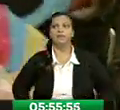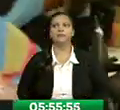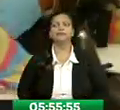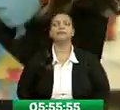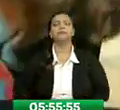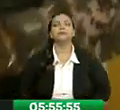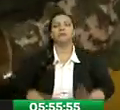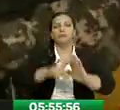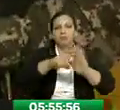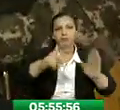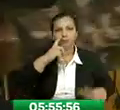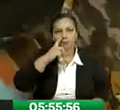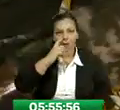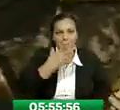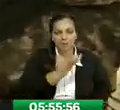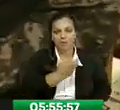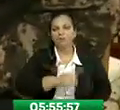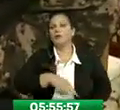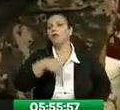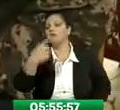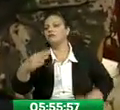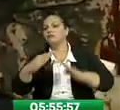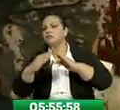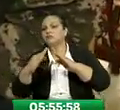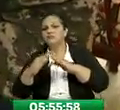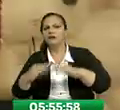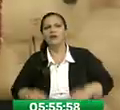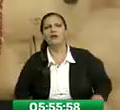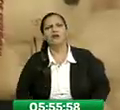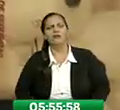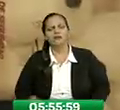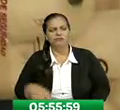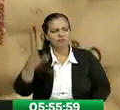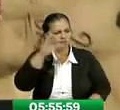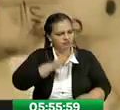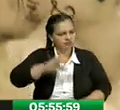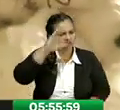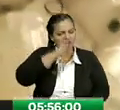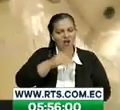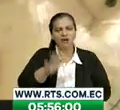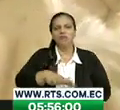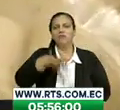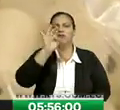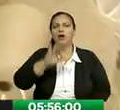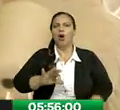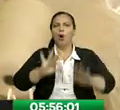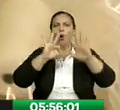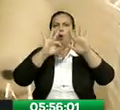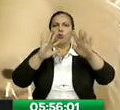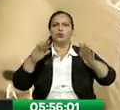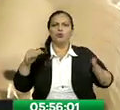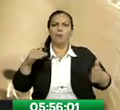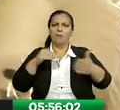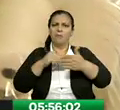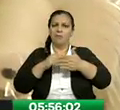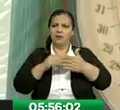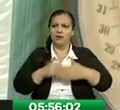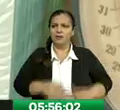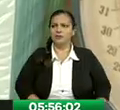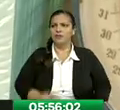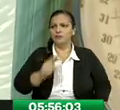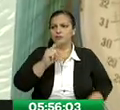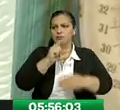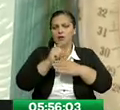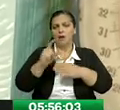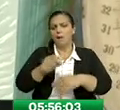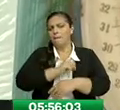otro domicilio donde encontraron 8.000 camaretas más. Asimismo, insumos químicos para la elaboración de pólvora como